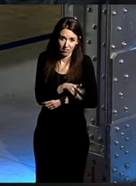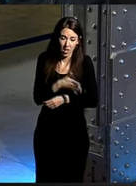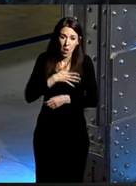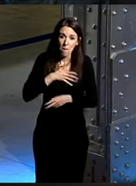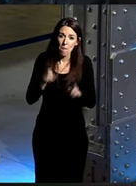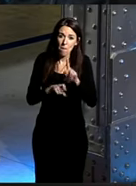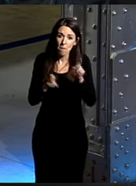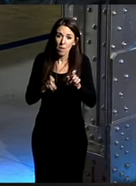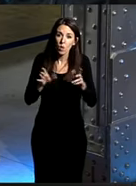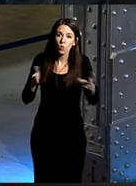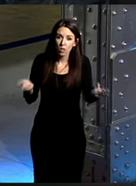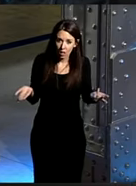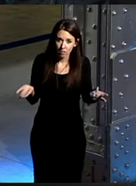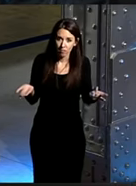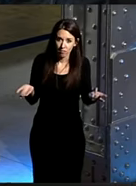pregunta concreta es,